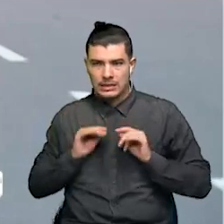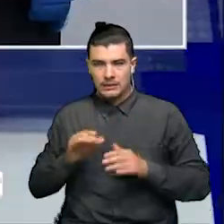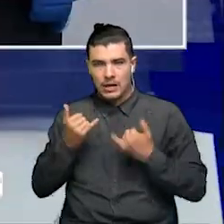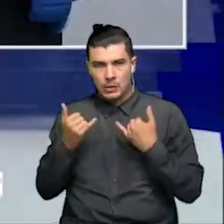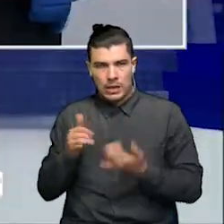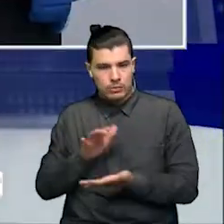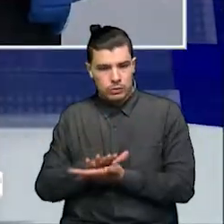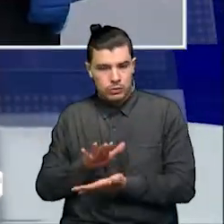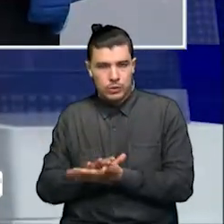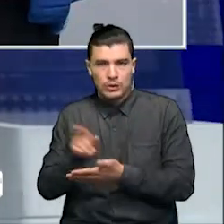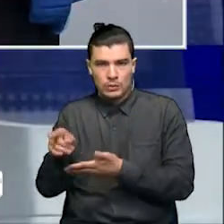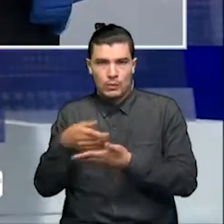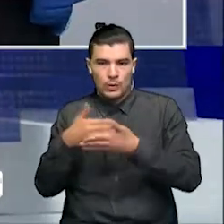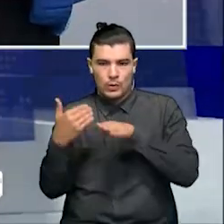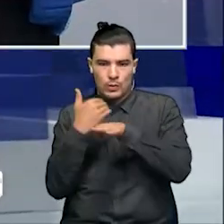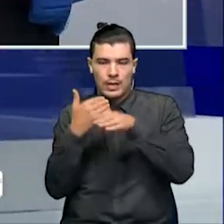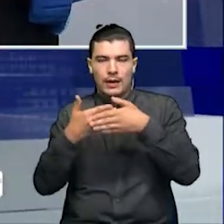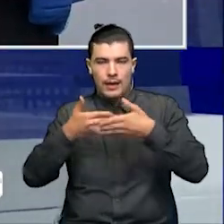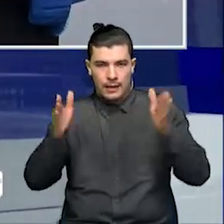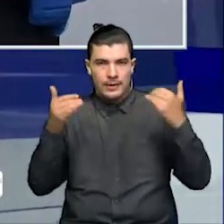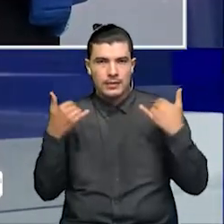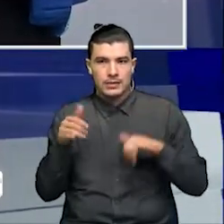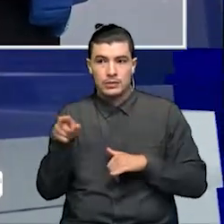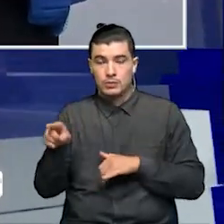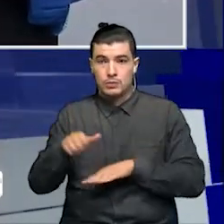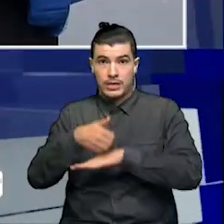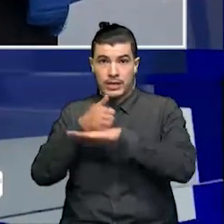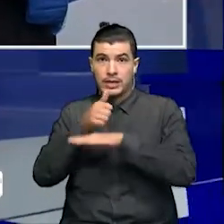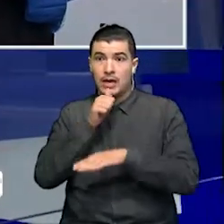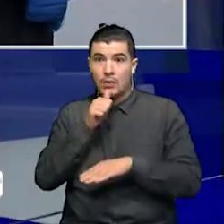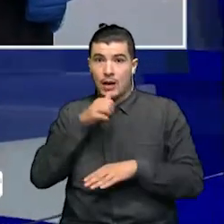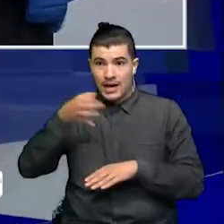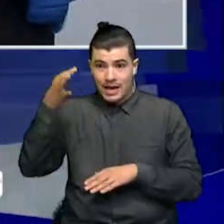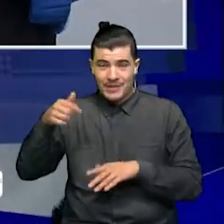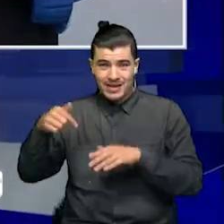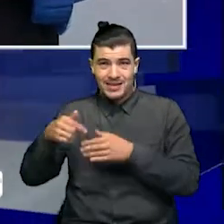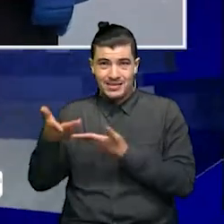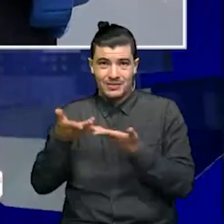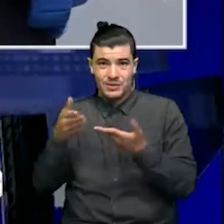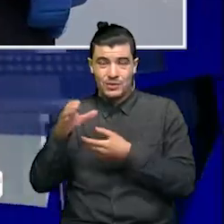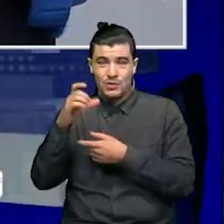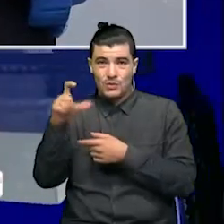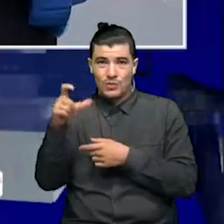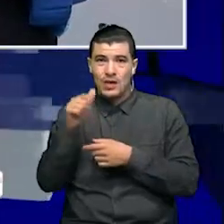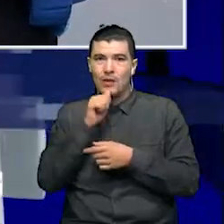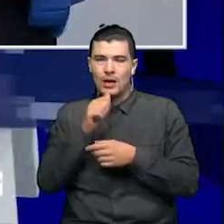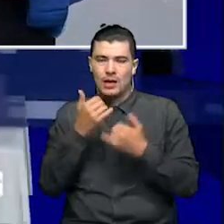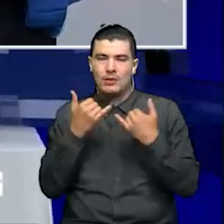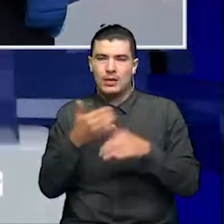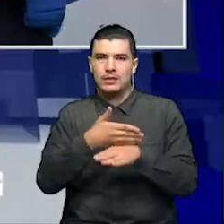propuso el gerente de aguas kapital del concesionario del servicio público de agua potable volvemos a estudios que tengan una feliz tarde